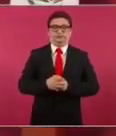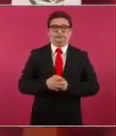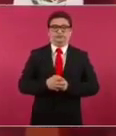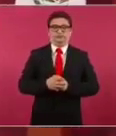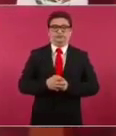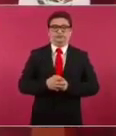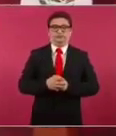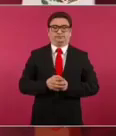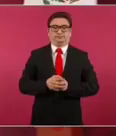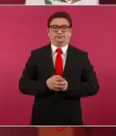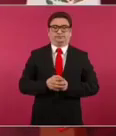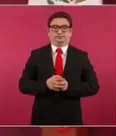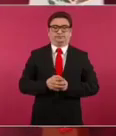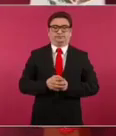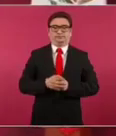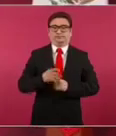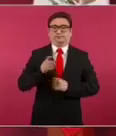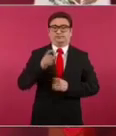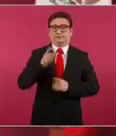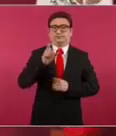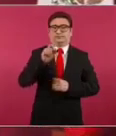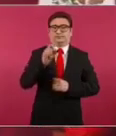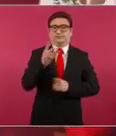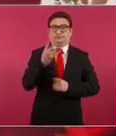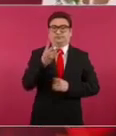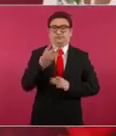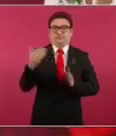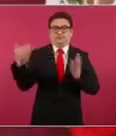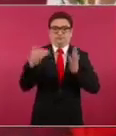a 24,000